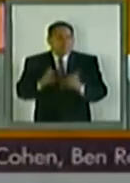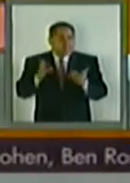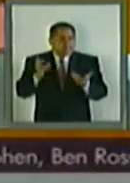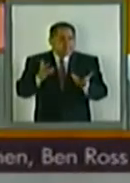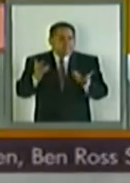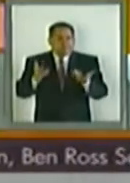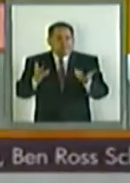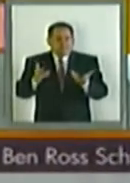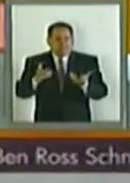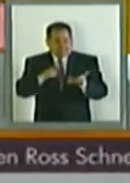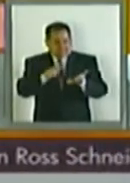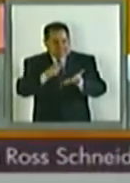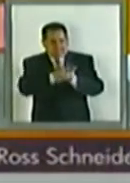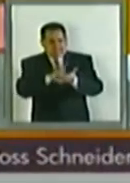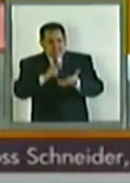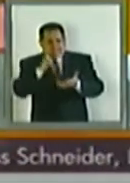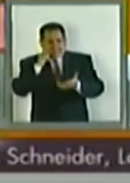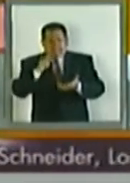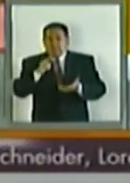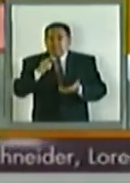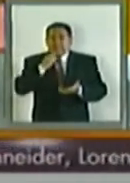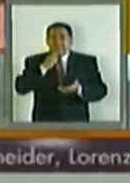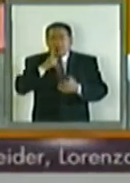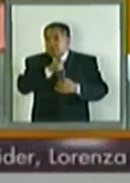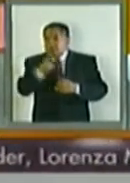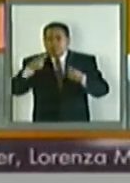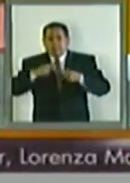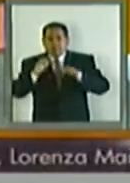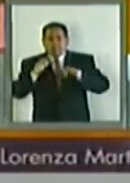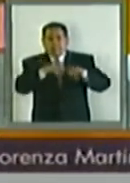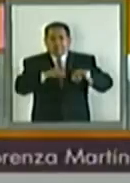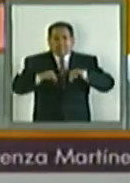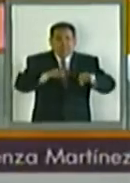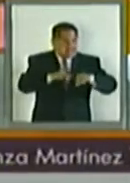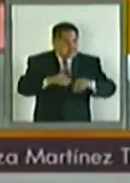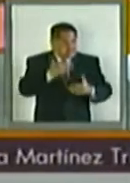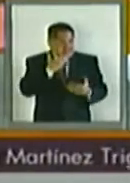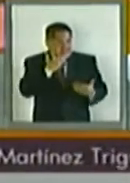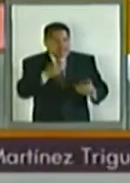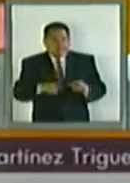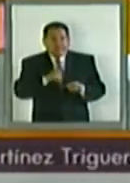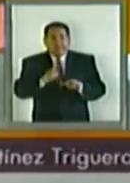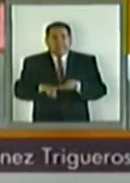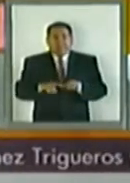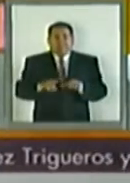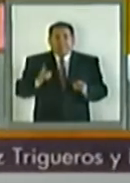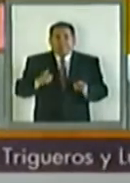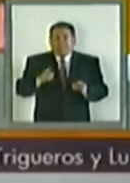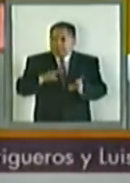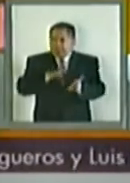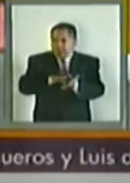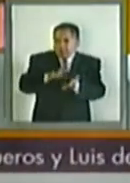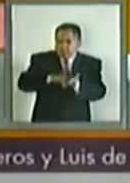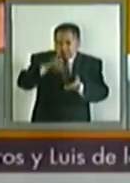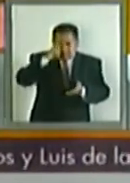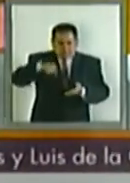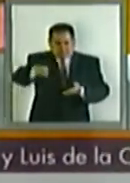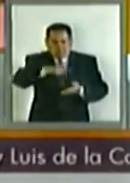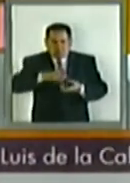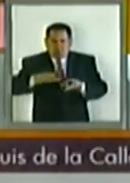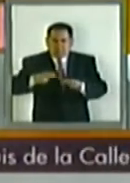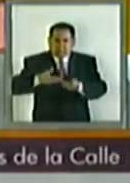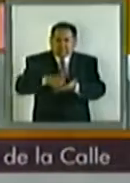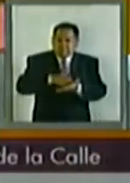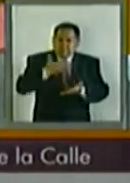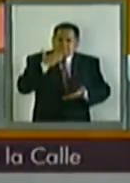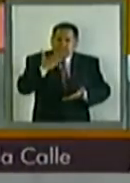Es una reforma que crea fuentes de empleo, es una reforma que apoya al gasto público